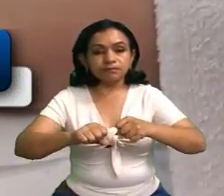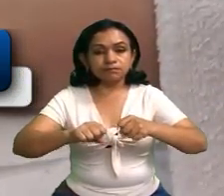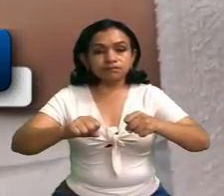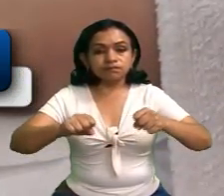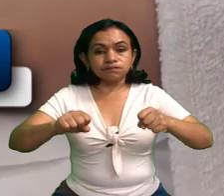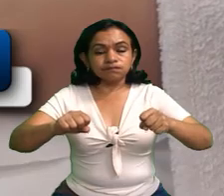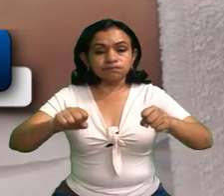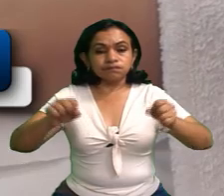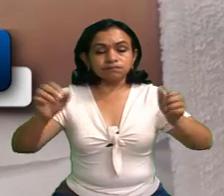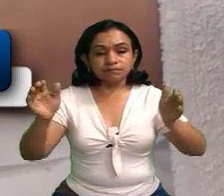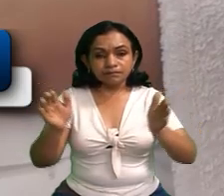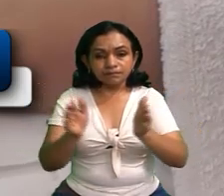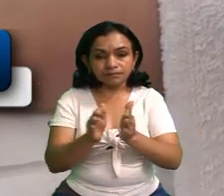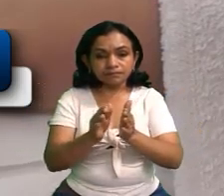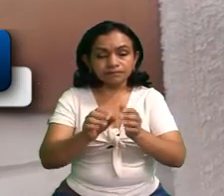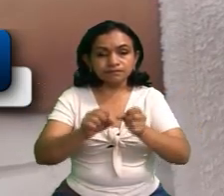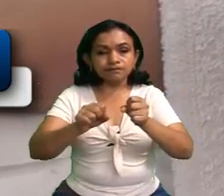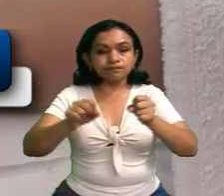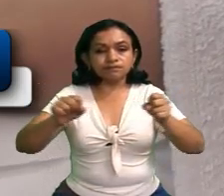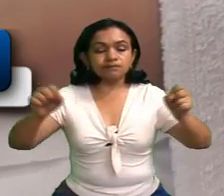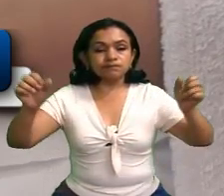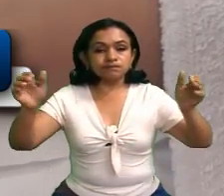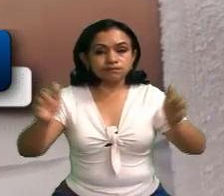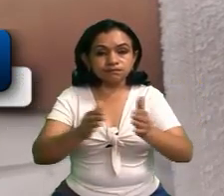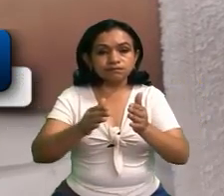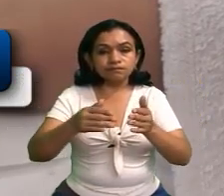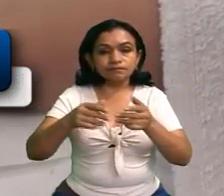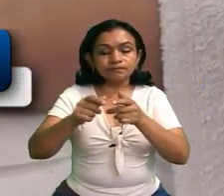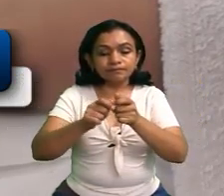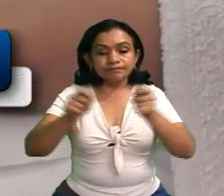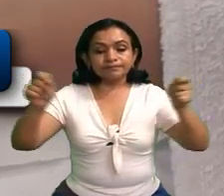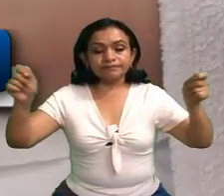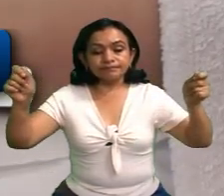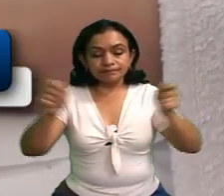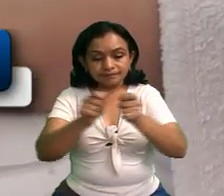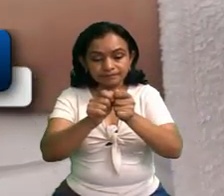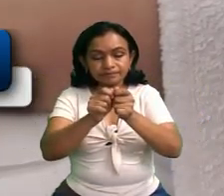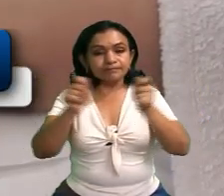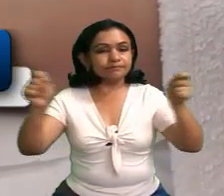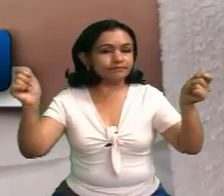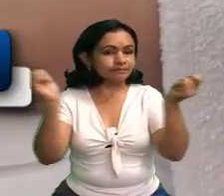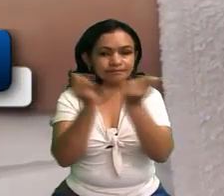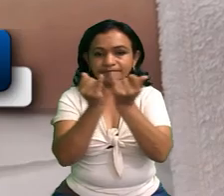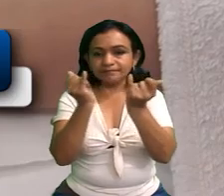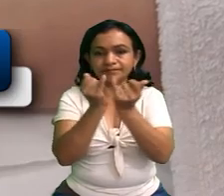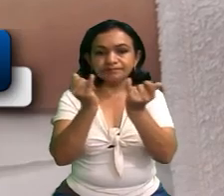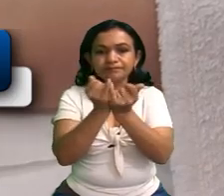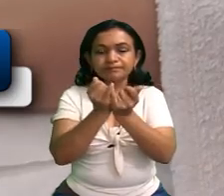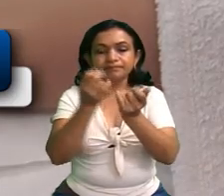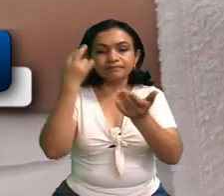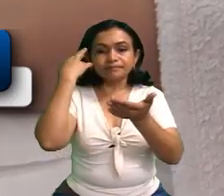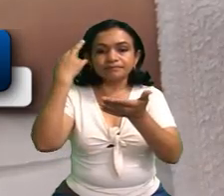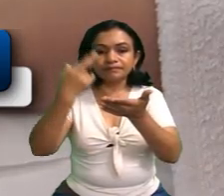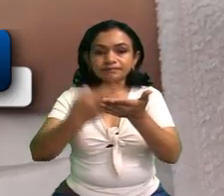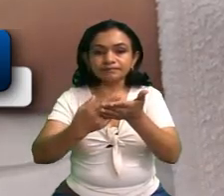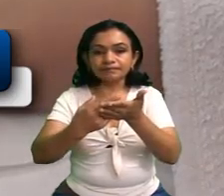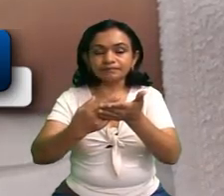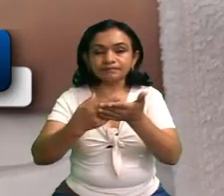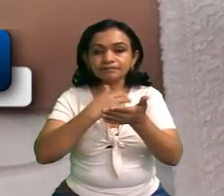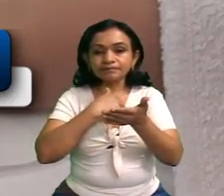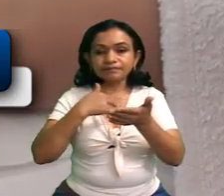aumentando y viven disminuyendo su peso. Es como un tire y encoge. Exactamente. Y hay que recordar que no solo es el hecho